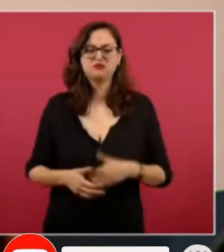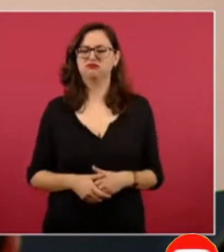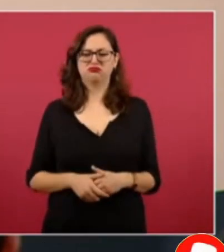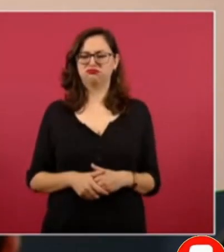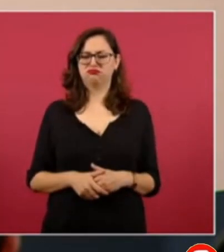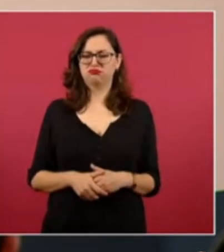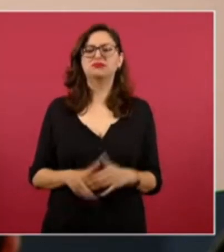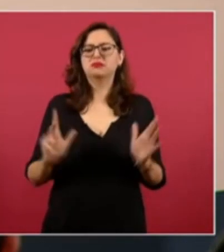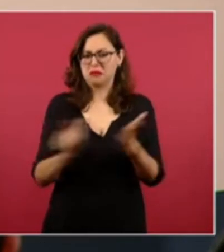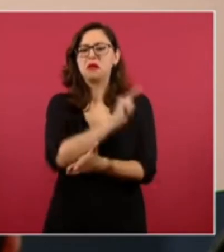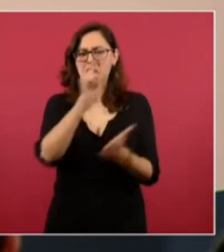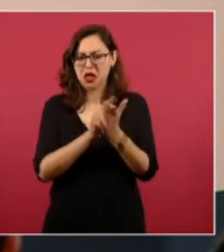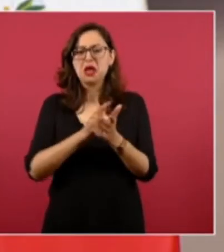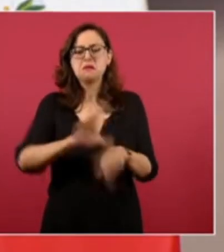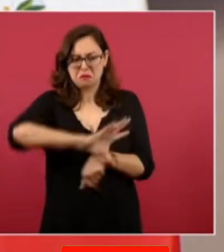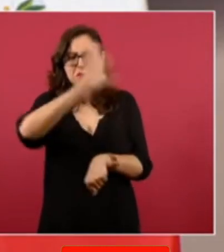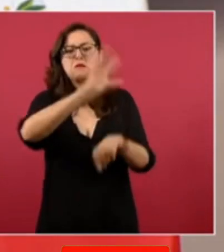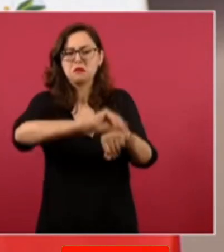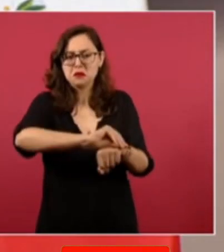estaba legalizado.